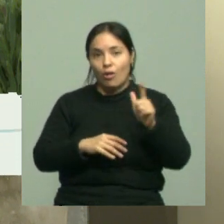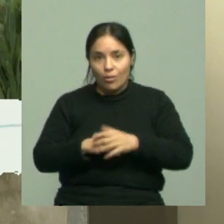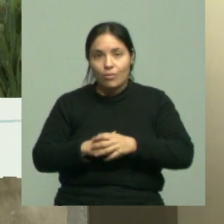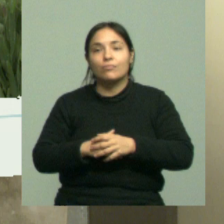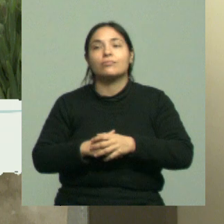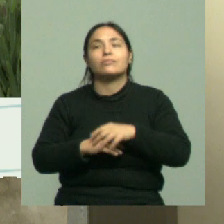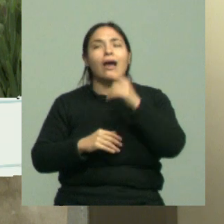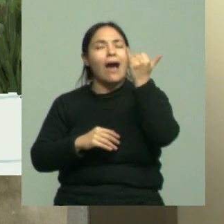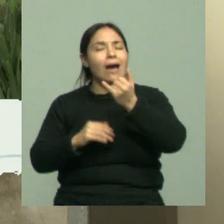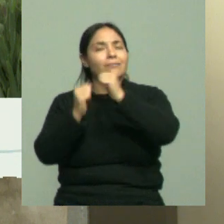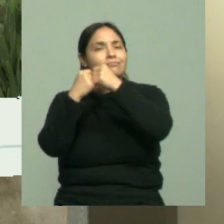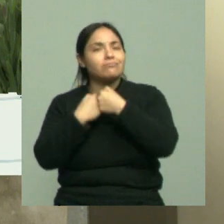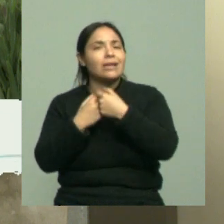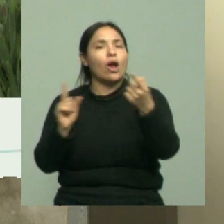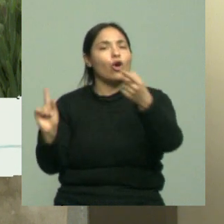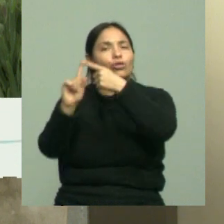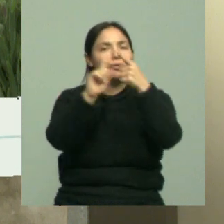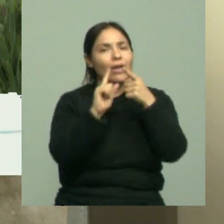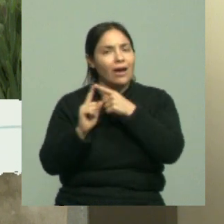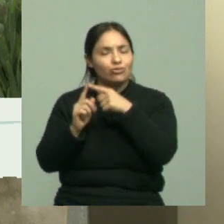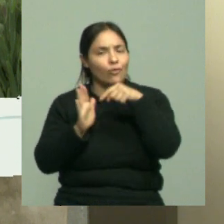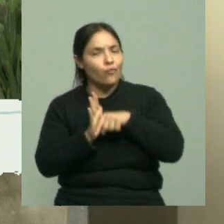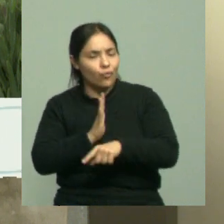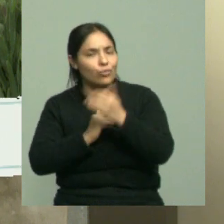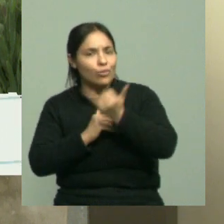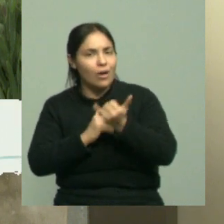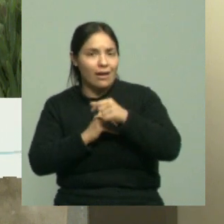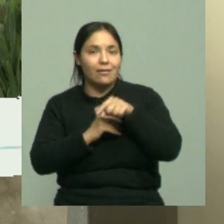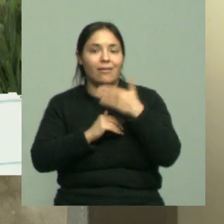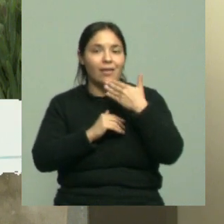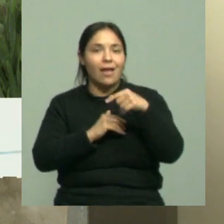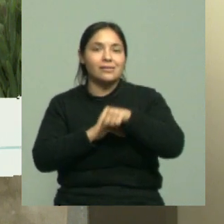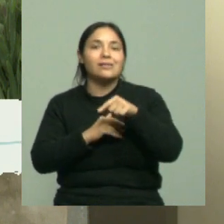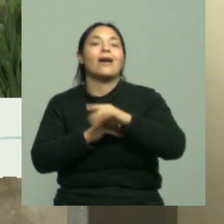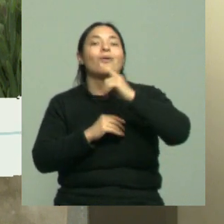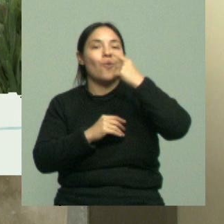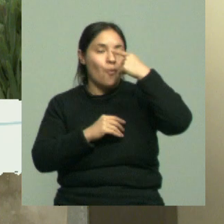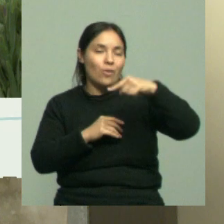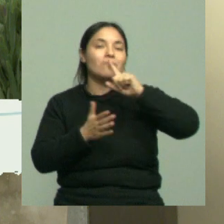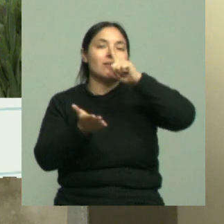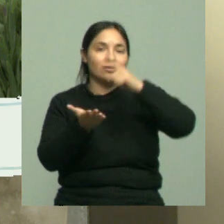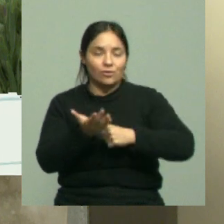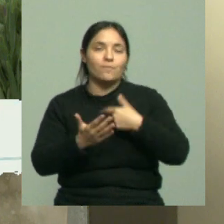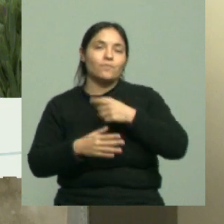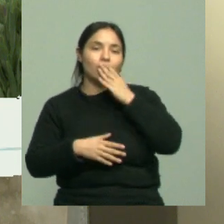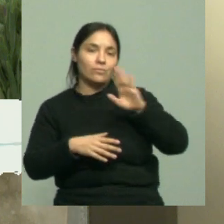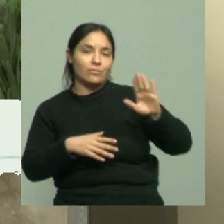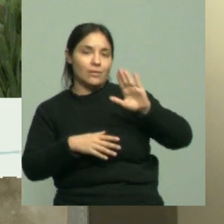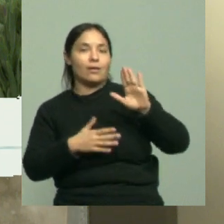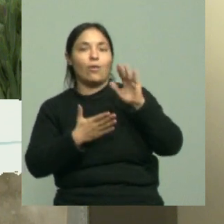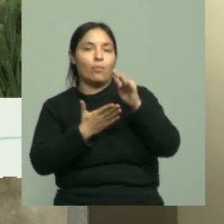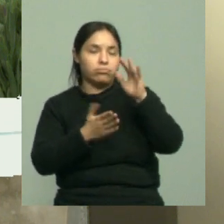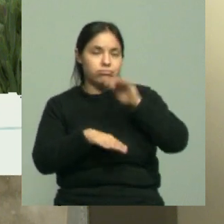cuestión diplomática de fondo que fue en definitiva lo que terminó desembocando en esto, que él se declarara culpable, que la